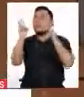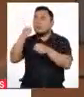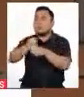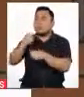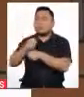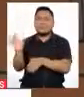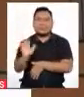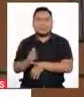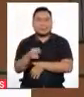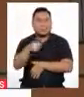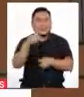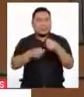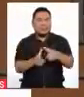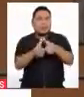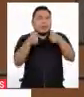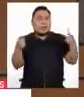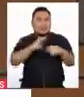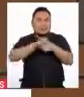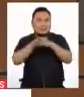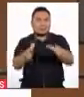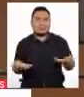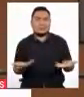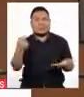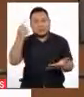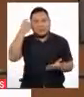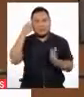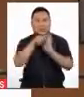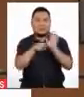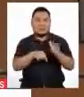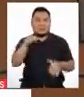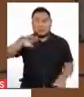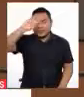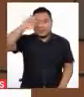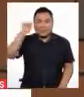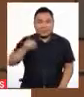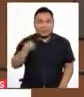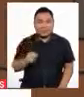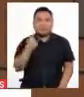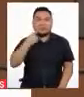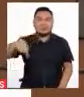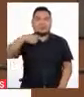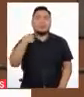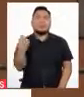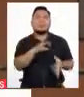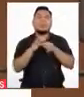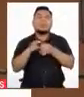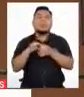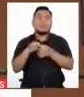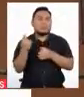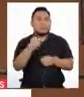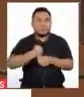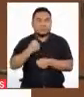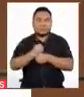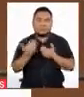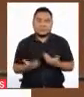detalle en la respuesta, porque como hemos dicho, que esta enfermedad tenemos que combatirla juntos. Y